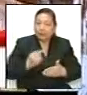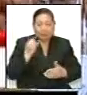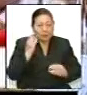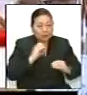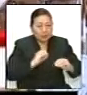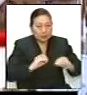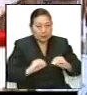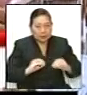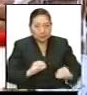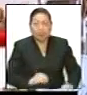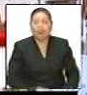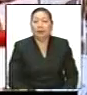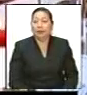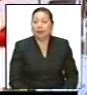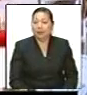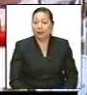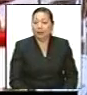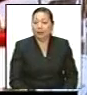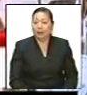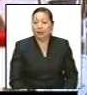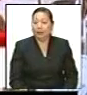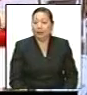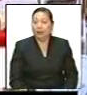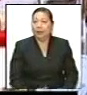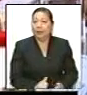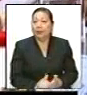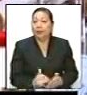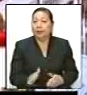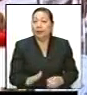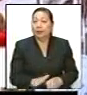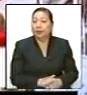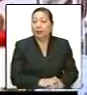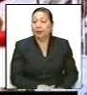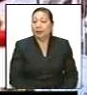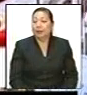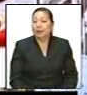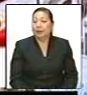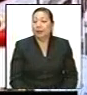sugerencias, primer ministro y ministro Oliva.